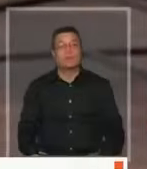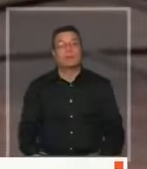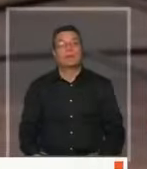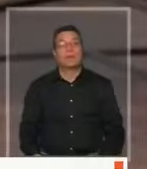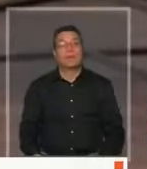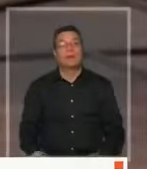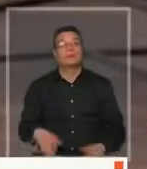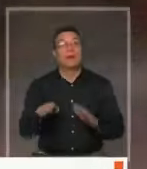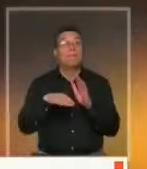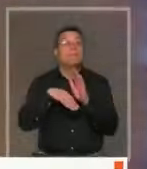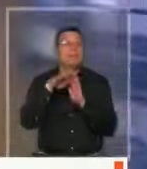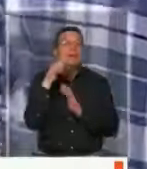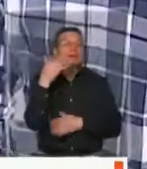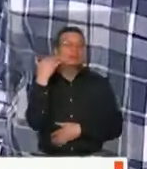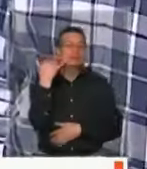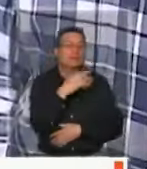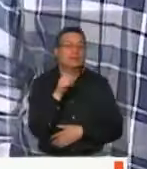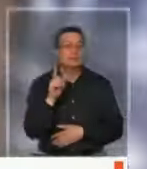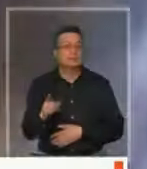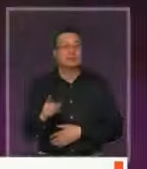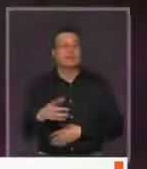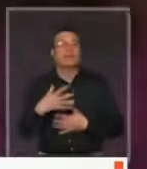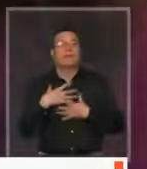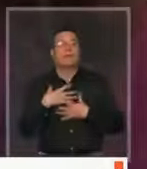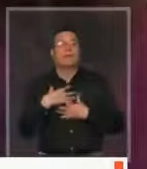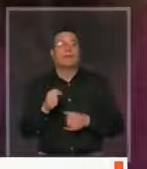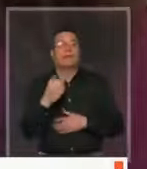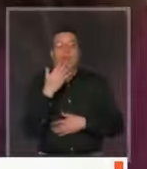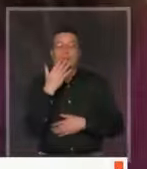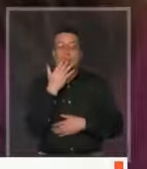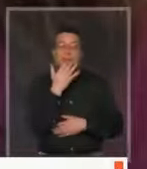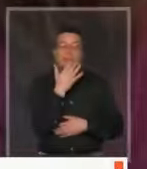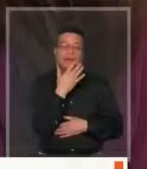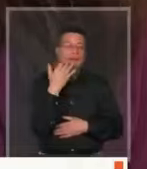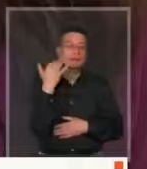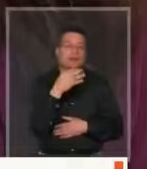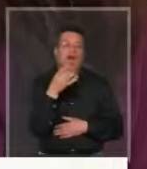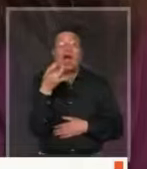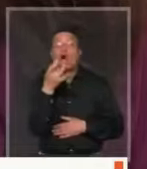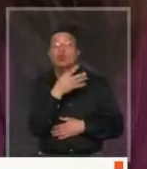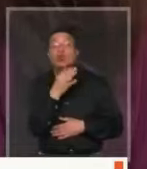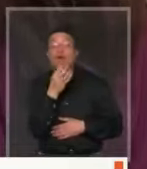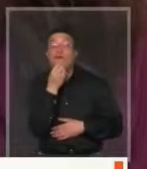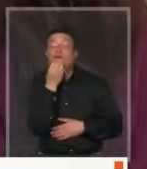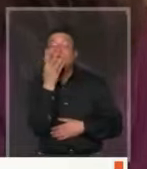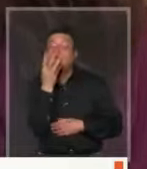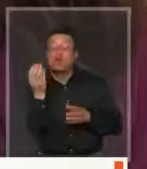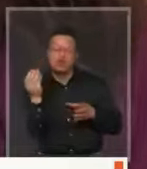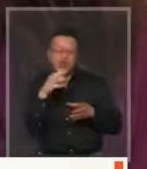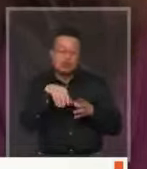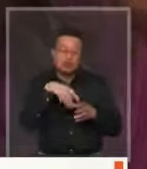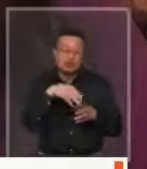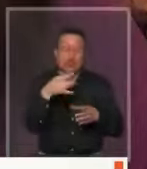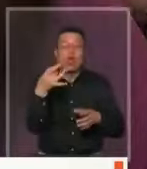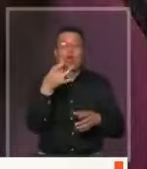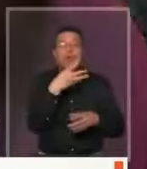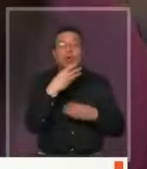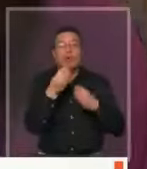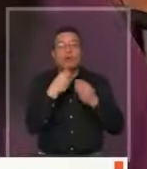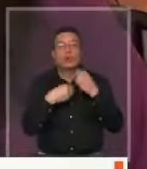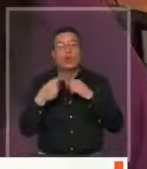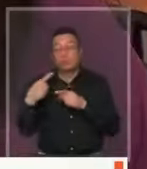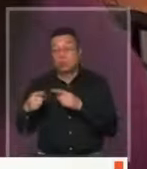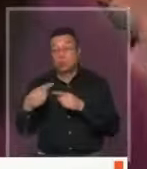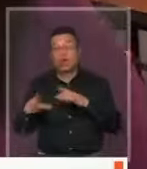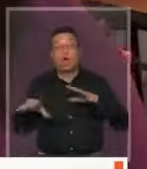La cosa más rica que hay. Me gusta por el sabor. Combinarla así con azúcar flor y comer las dulcecitas. Combina con varias